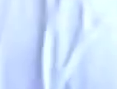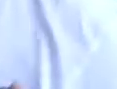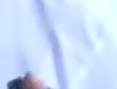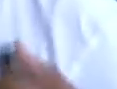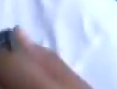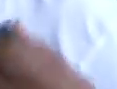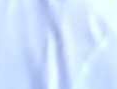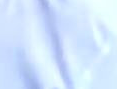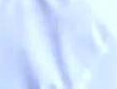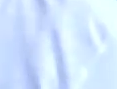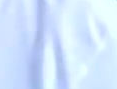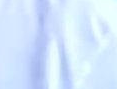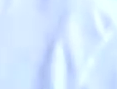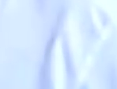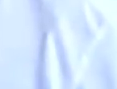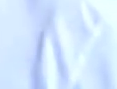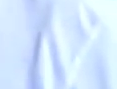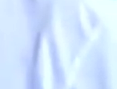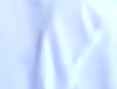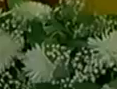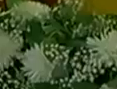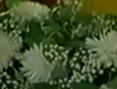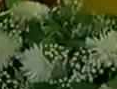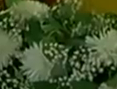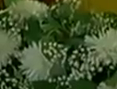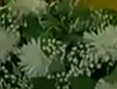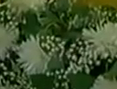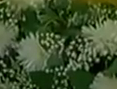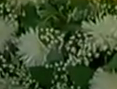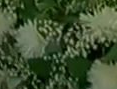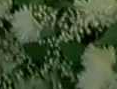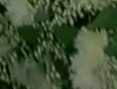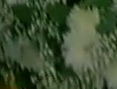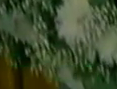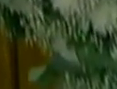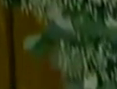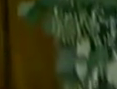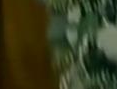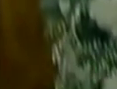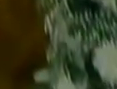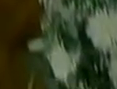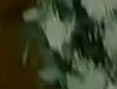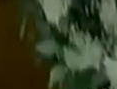ahí posesión ya los asuncionenses como imagen suya. La historia del Señor del Buen